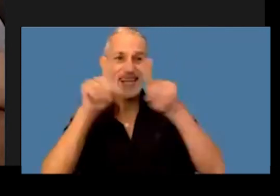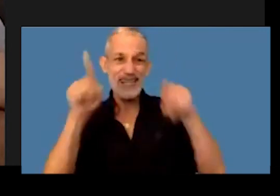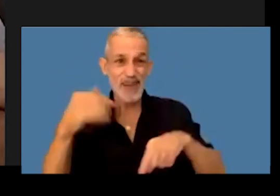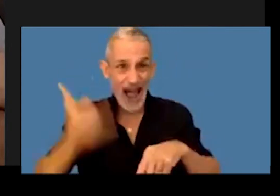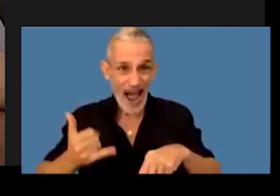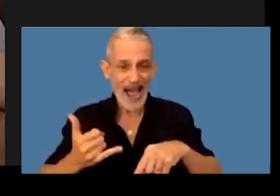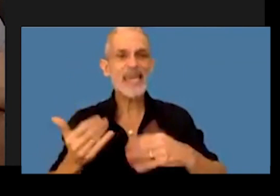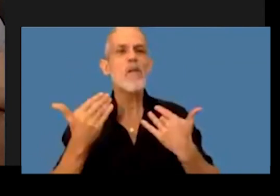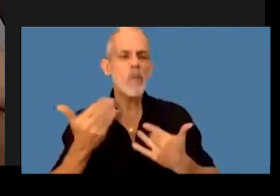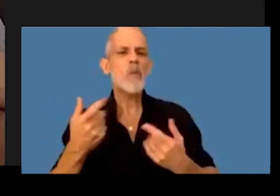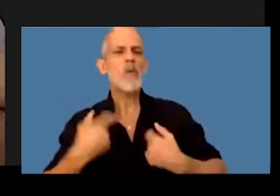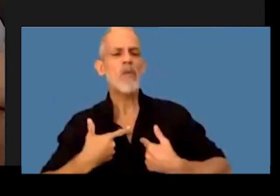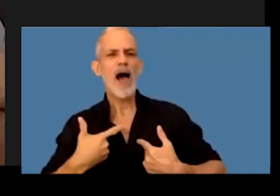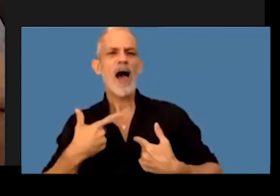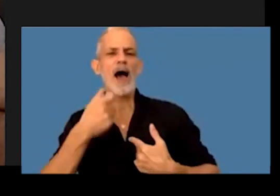ciertas